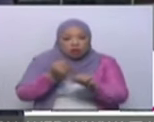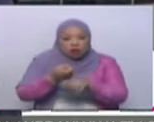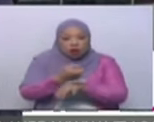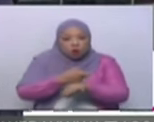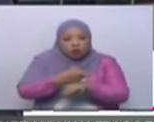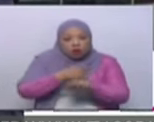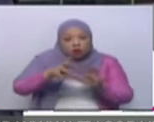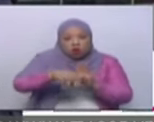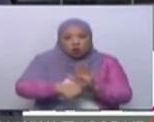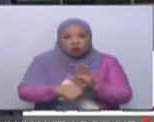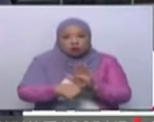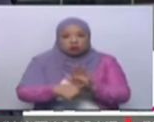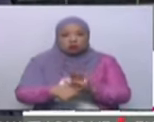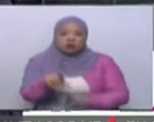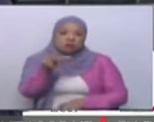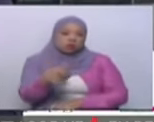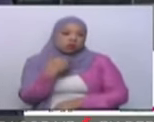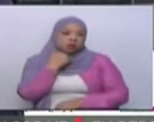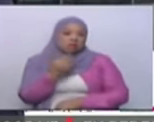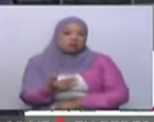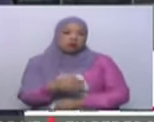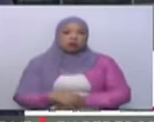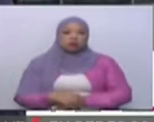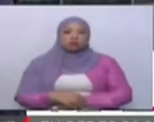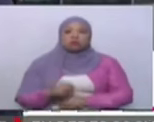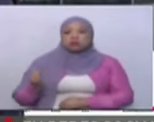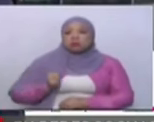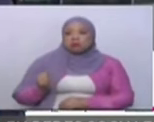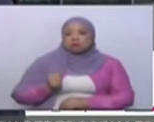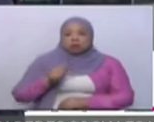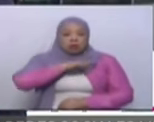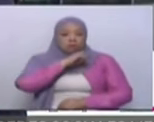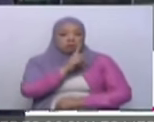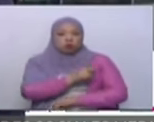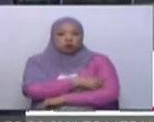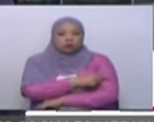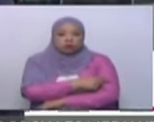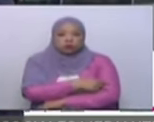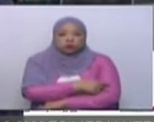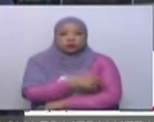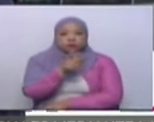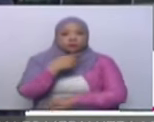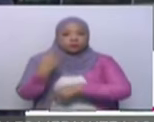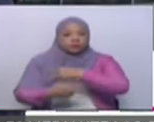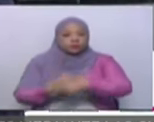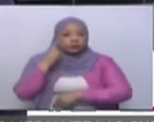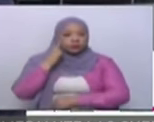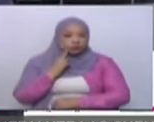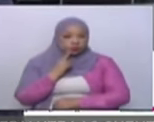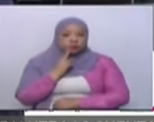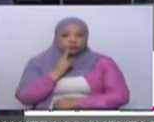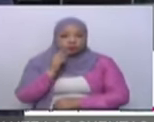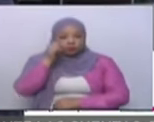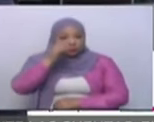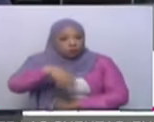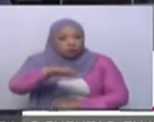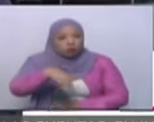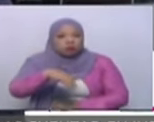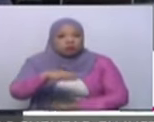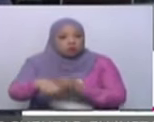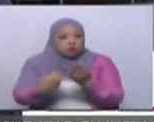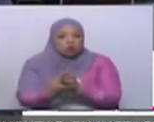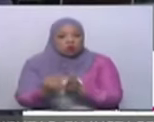un degenerado, alguien que se ha aprovechado del poder que le ha dado la revolución o el pueblo